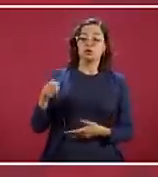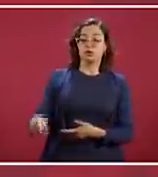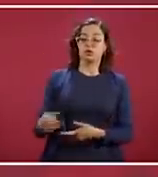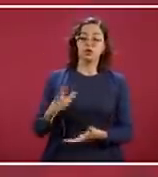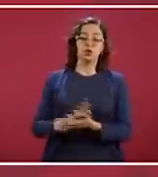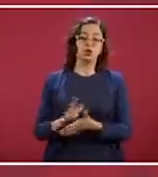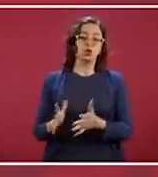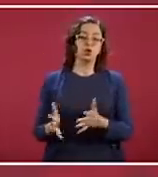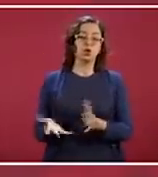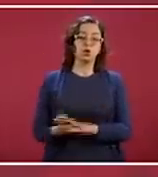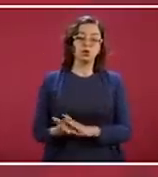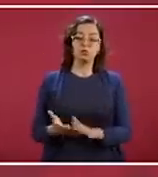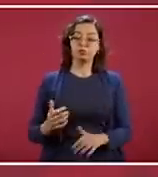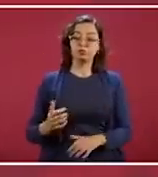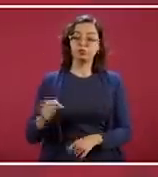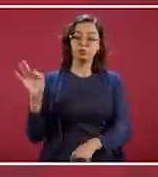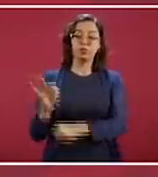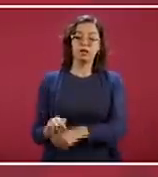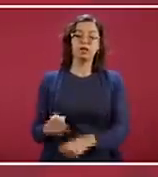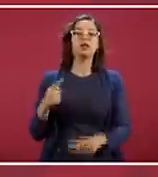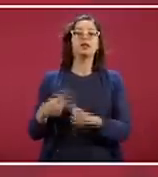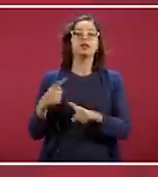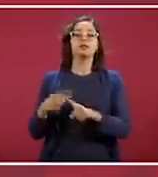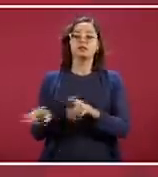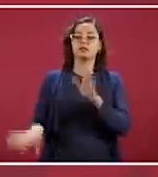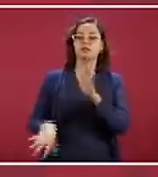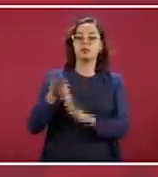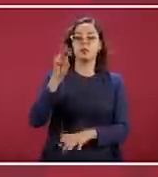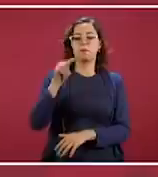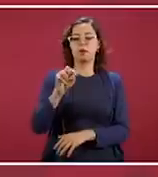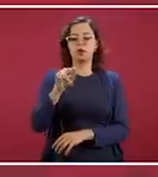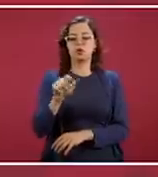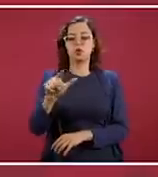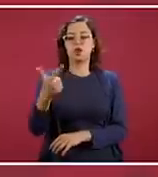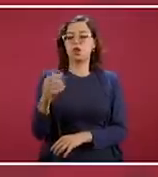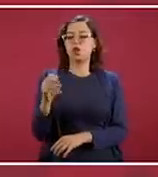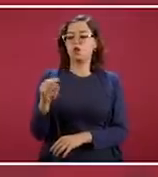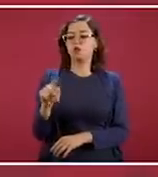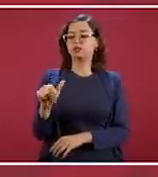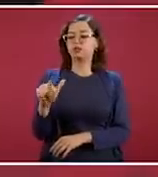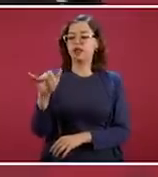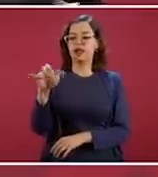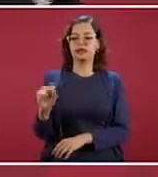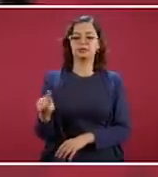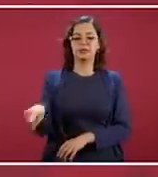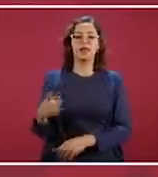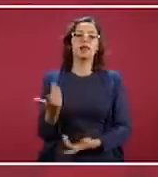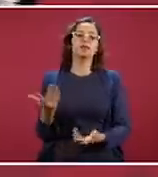compadre, Manuel González, lo manejó así.